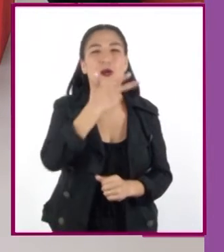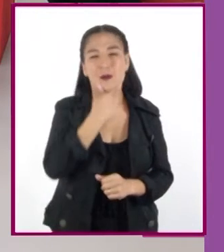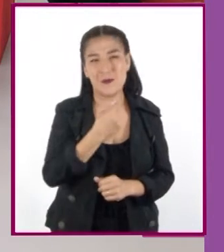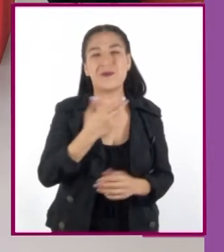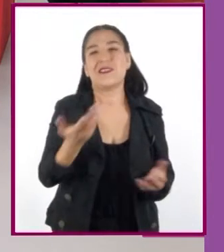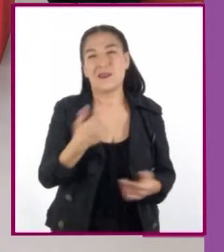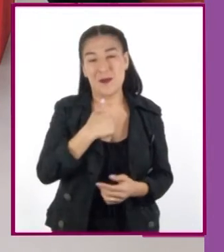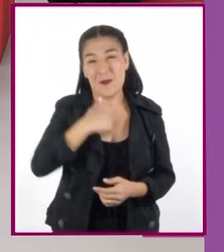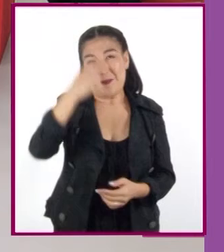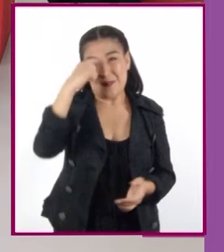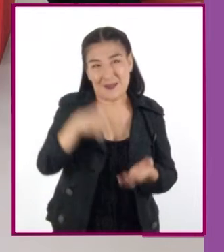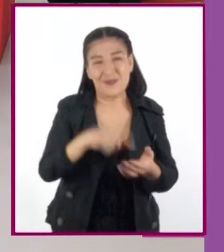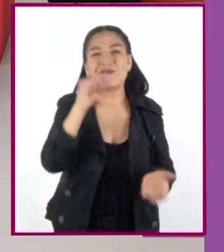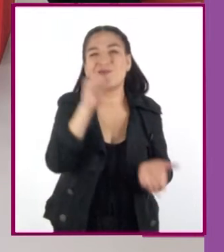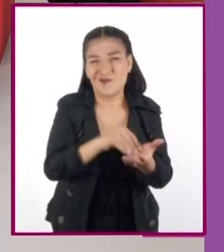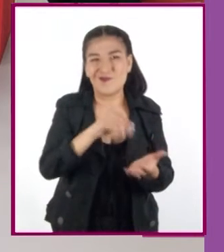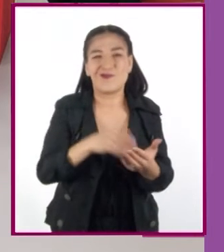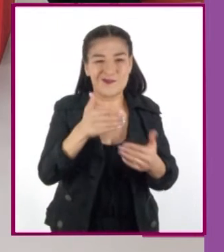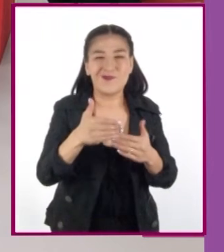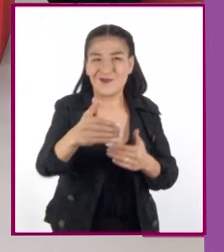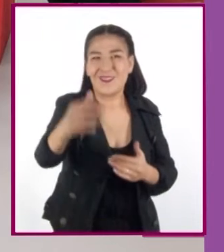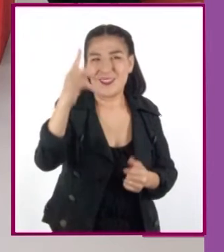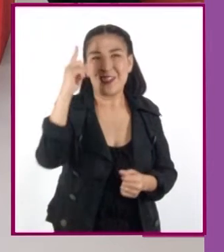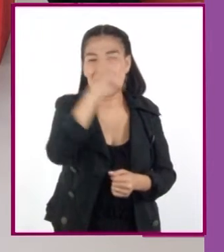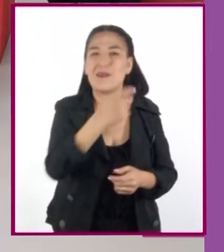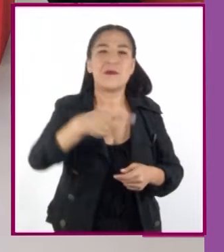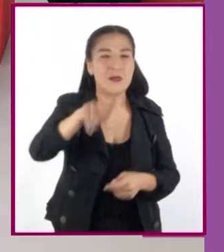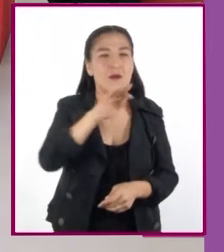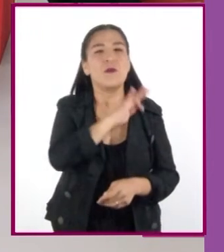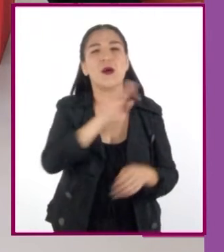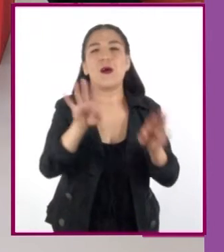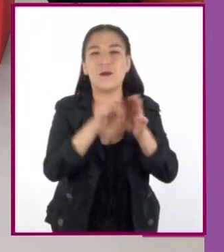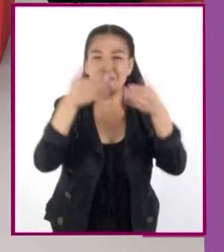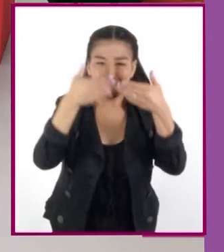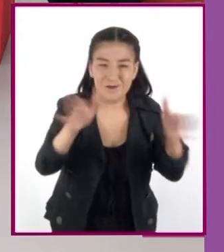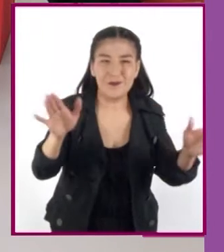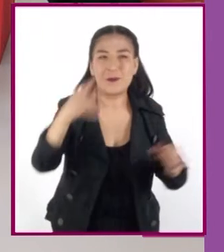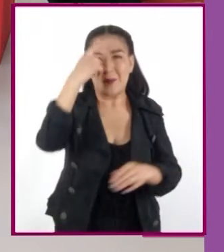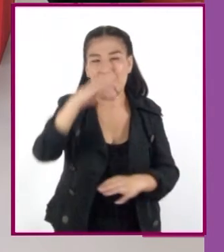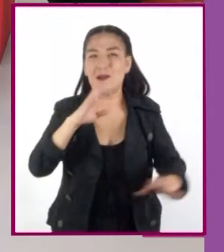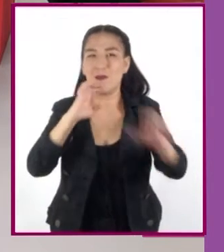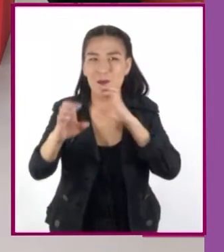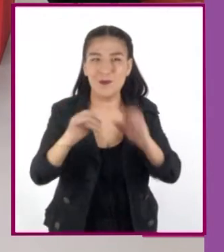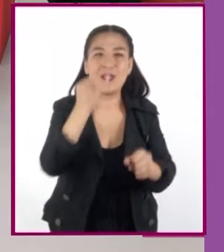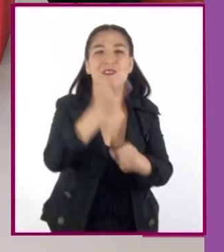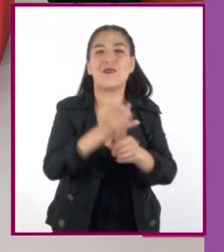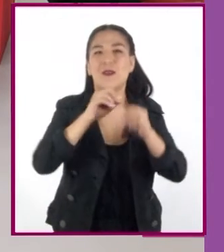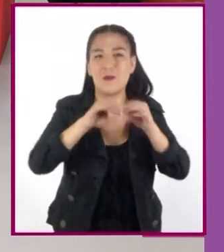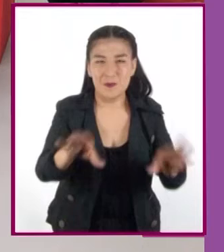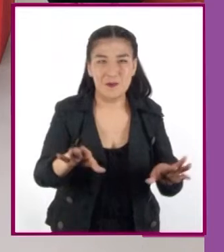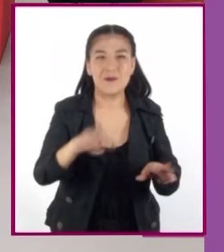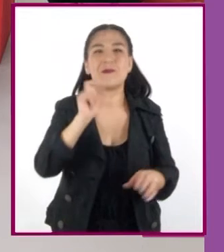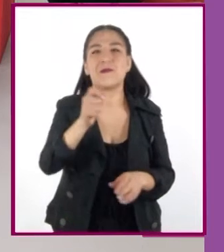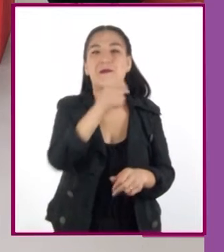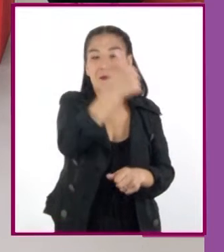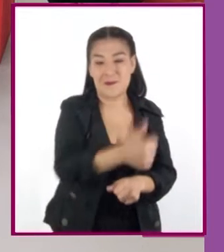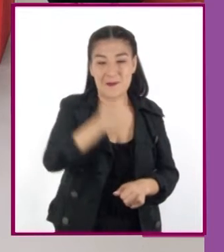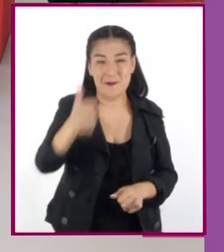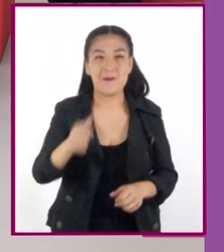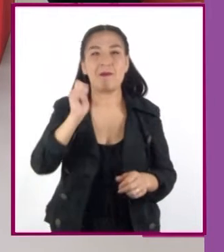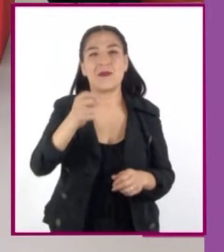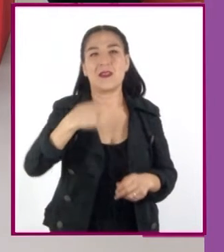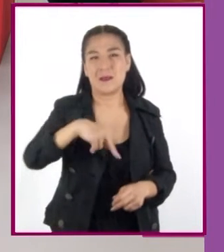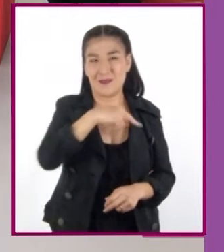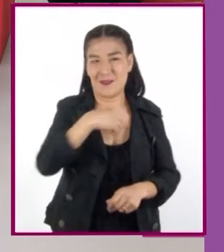debemos abrirnos a estos espacios de comunicación, información, así como desde cada una de